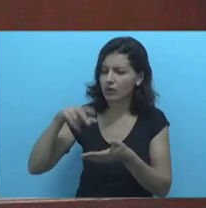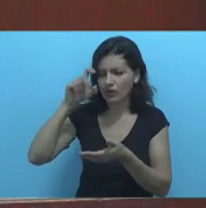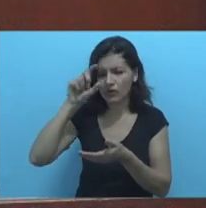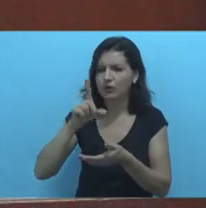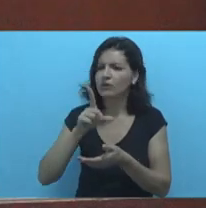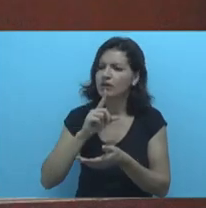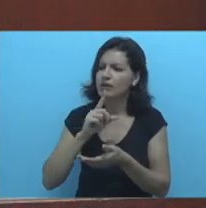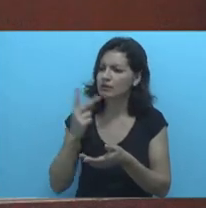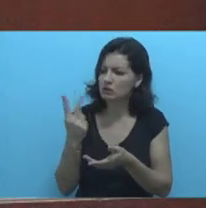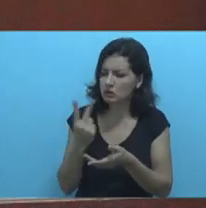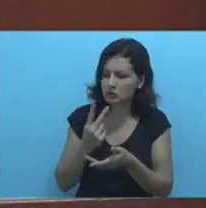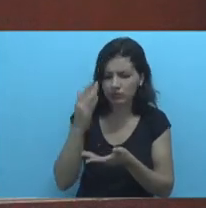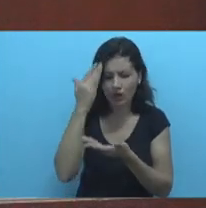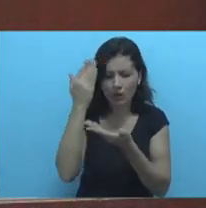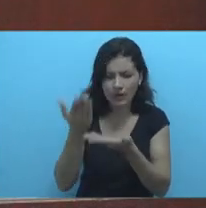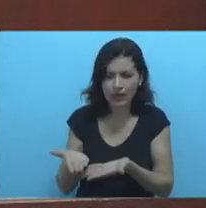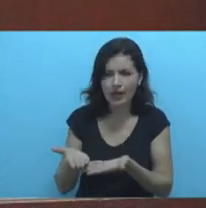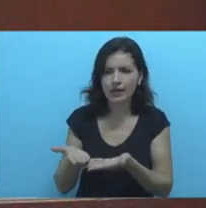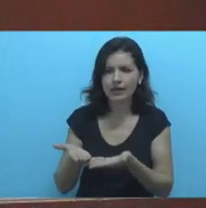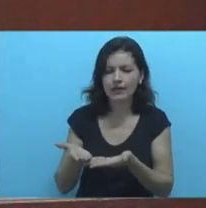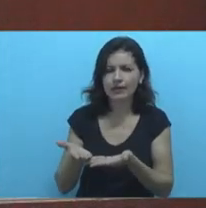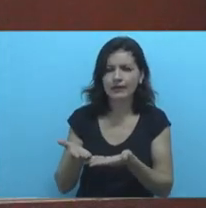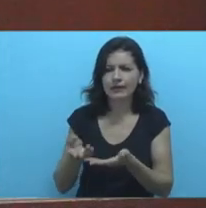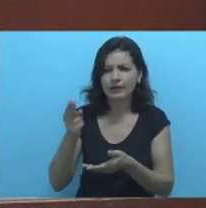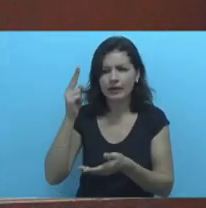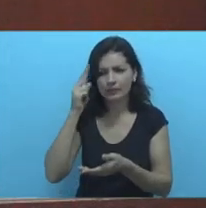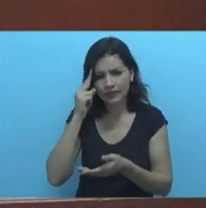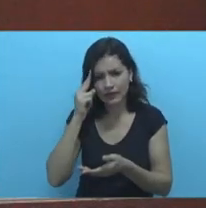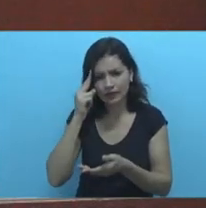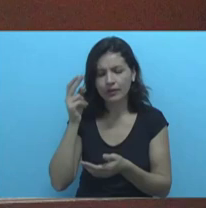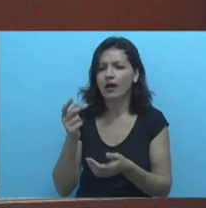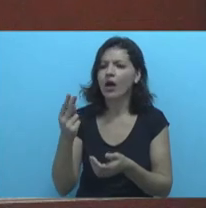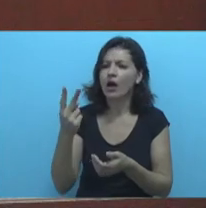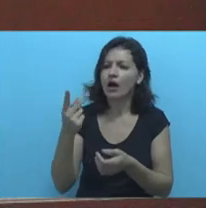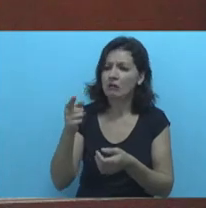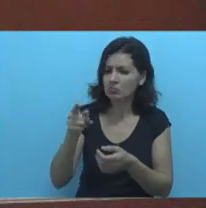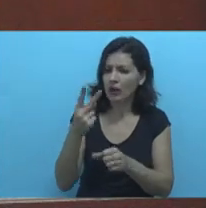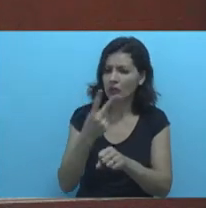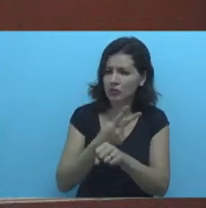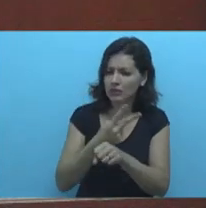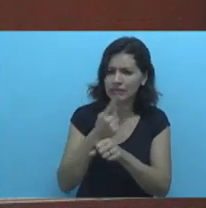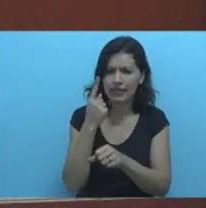con dolor y con respeto a quien fue dos veces intendente de la ciudad de